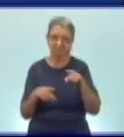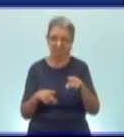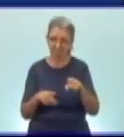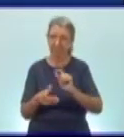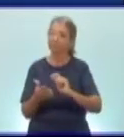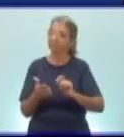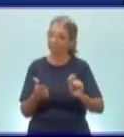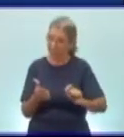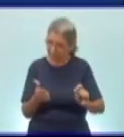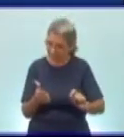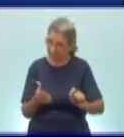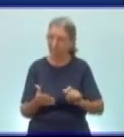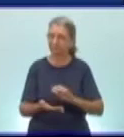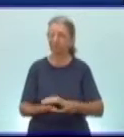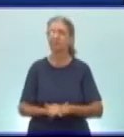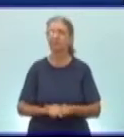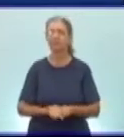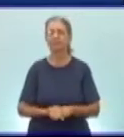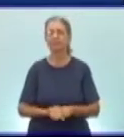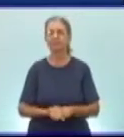una de las expresiones más importantes.